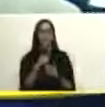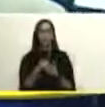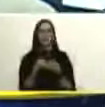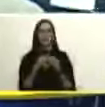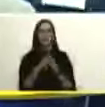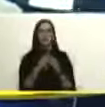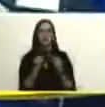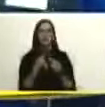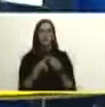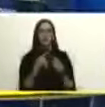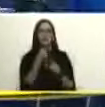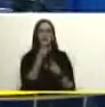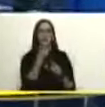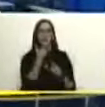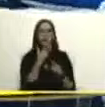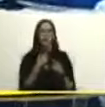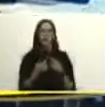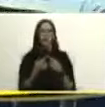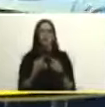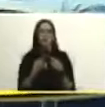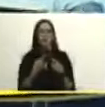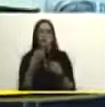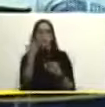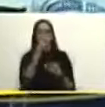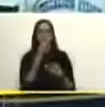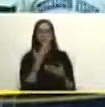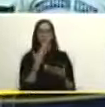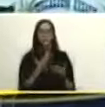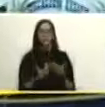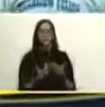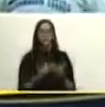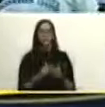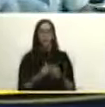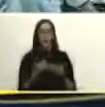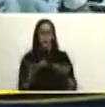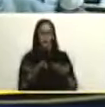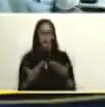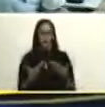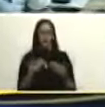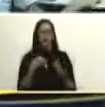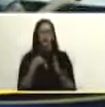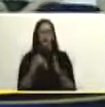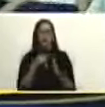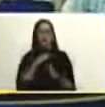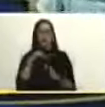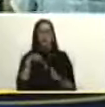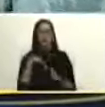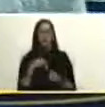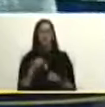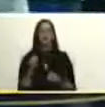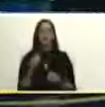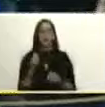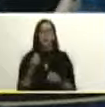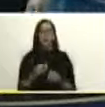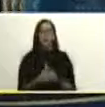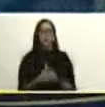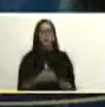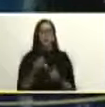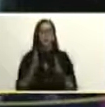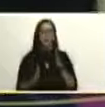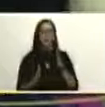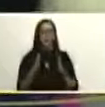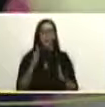todas esas cosas bonitas y todas esas cosas muy bellas que gracias nos han donado a nuestra institución, así como es el Kicks de